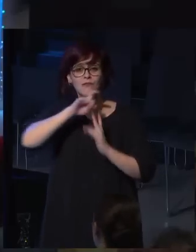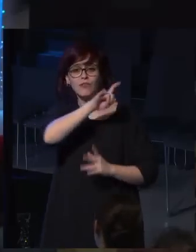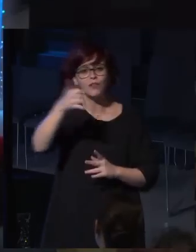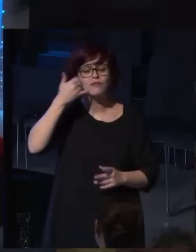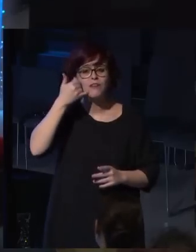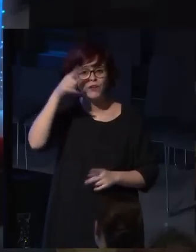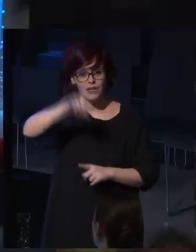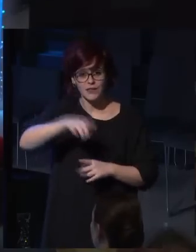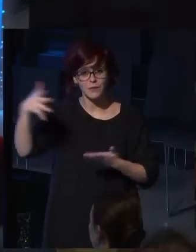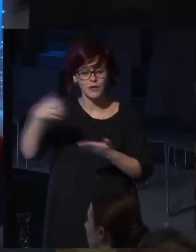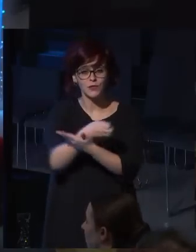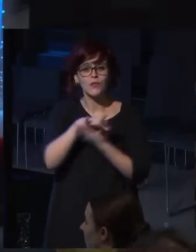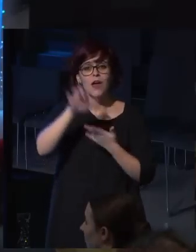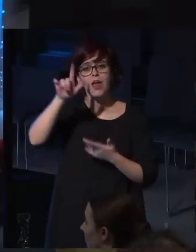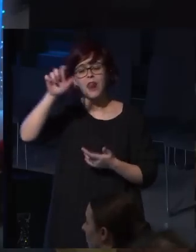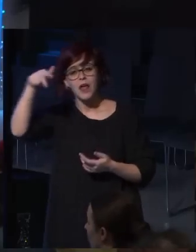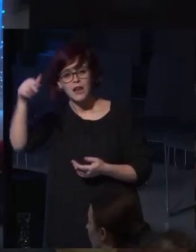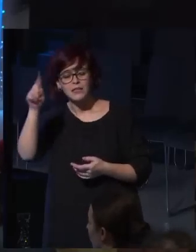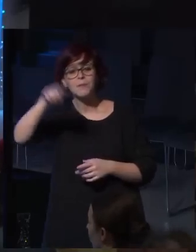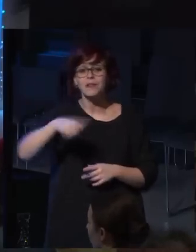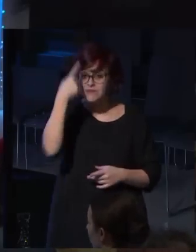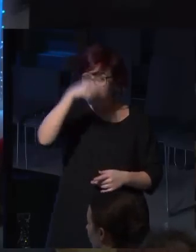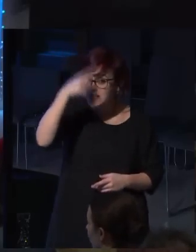Andrés Perruca, Cristina, Elena y sobre todo,